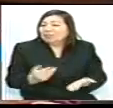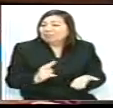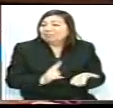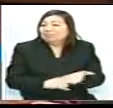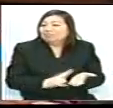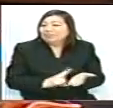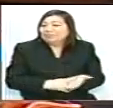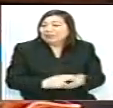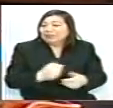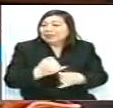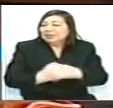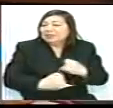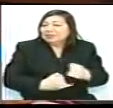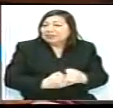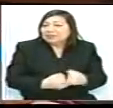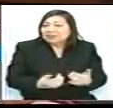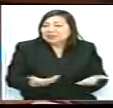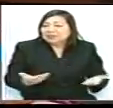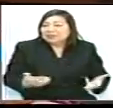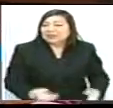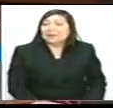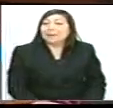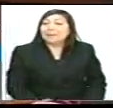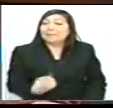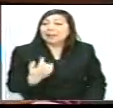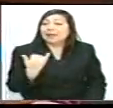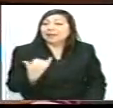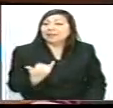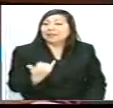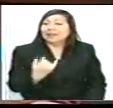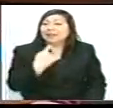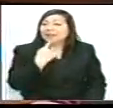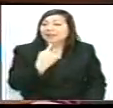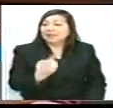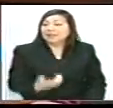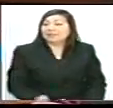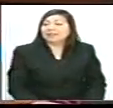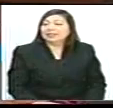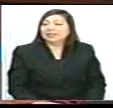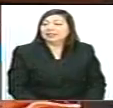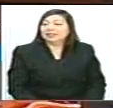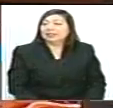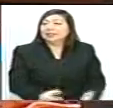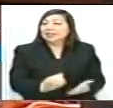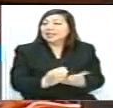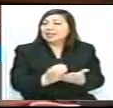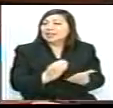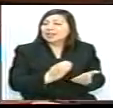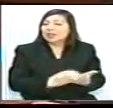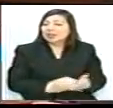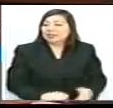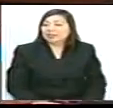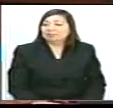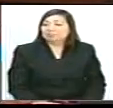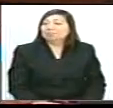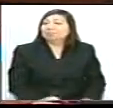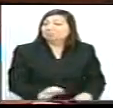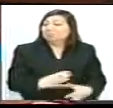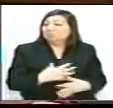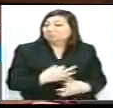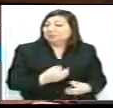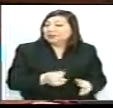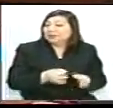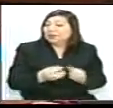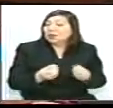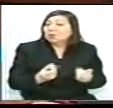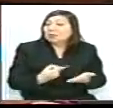tribunal internacional y nos gana, porque para eso está establecido justamente este tipo de contratos. La pregunta sería interesante que nos